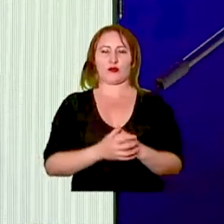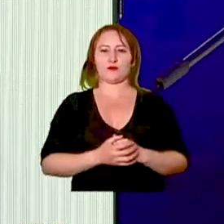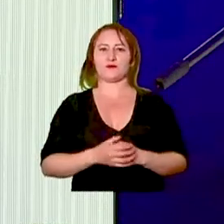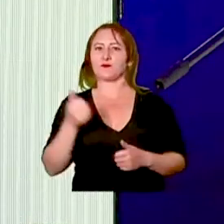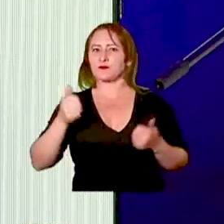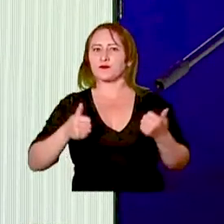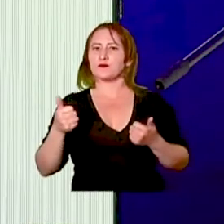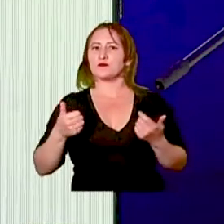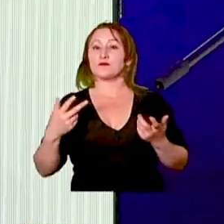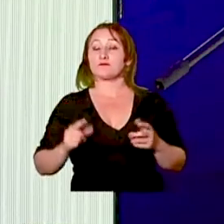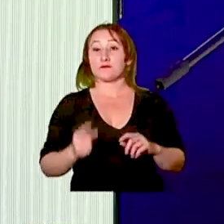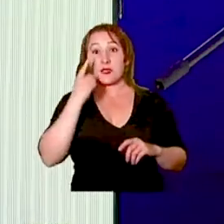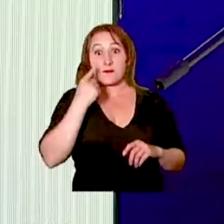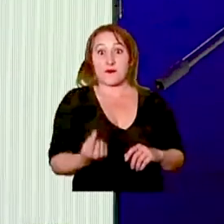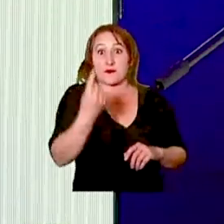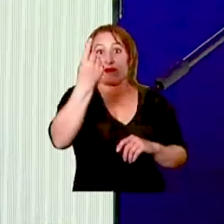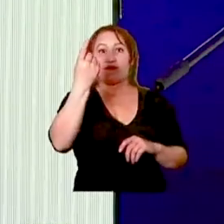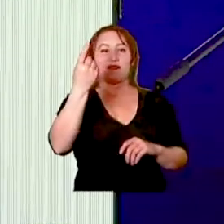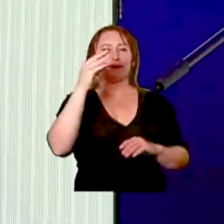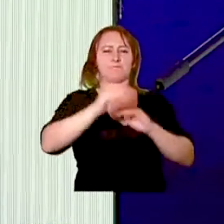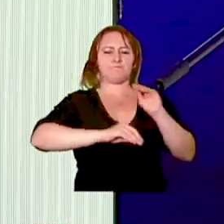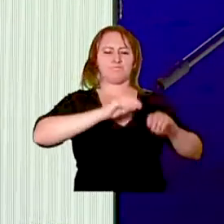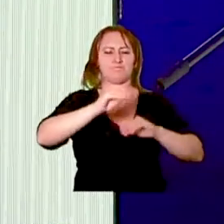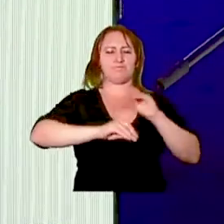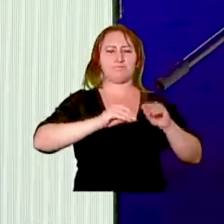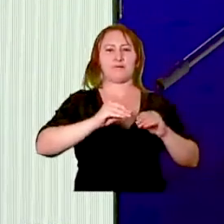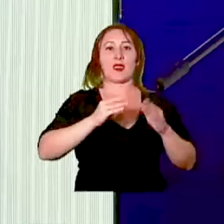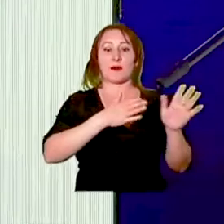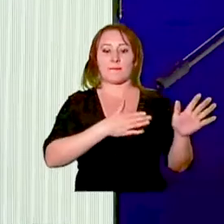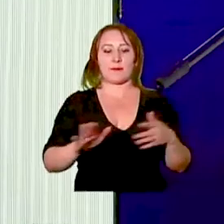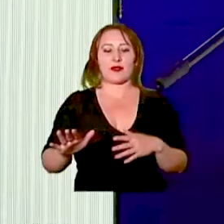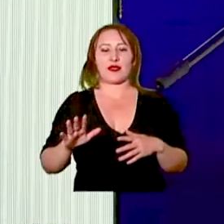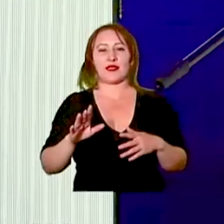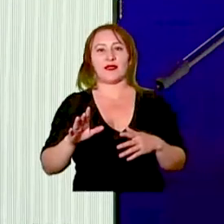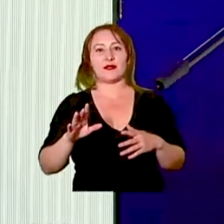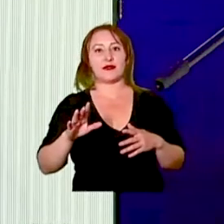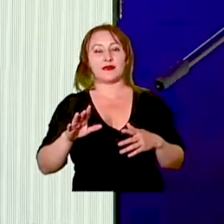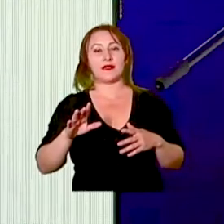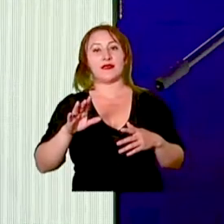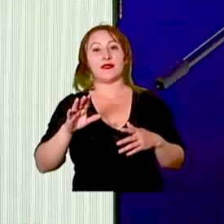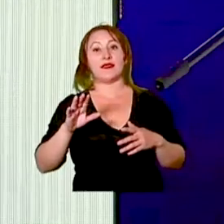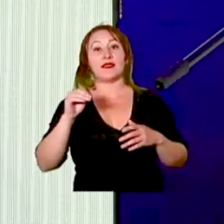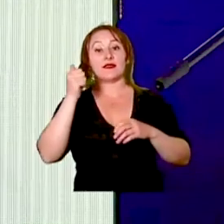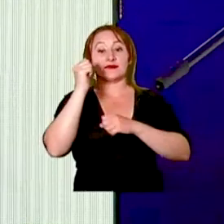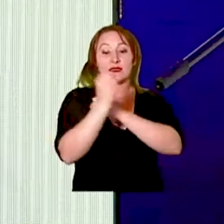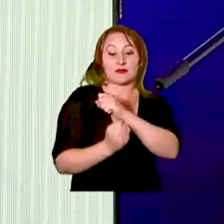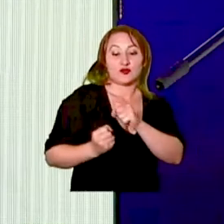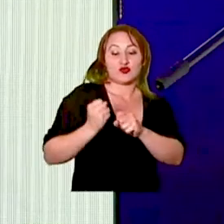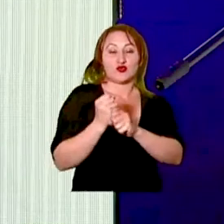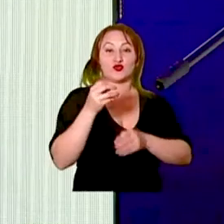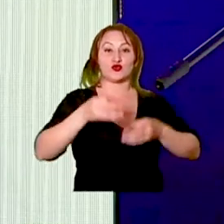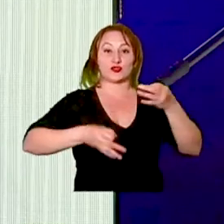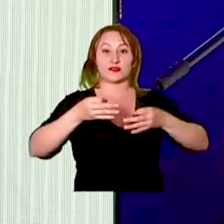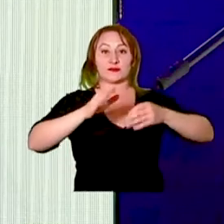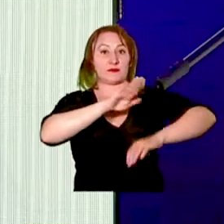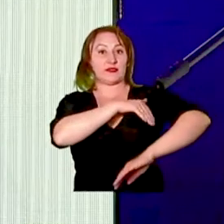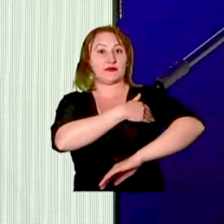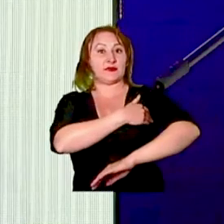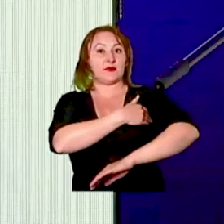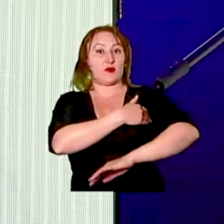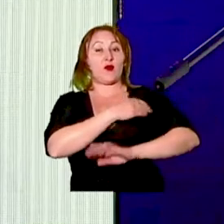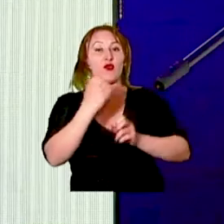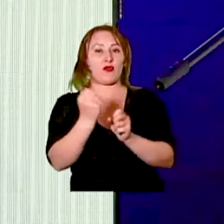que fue por primera vez la elaboración del plan decenal del Ministerio de Justicia. Plan decenal trabajado con